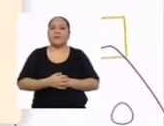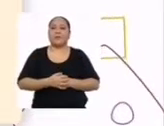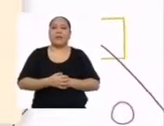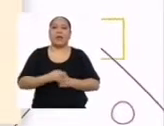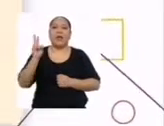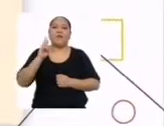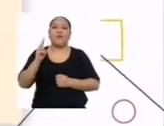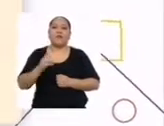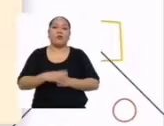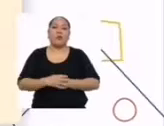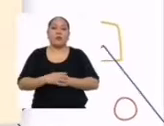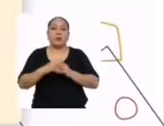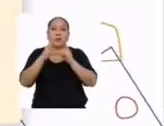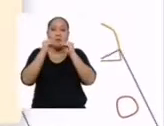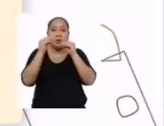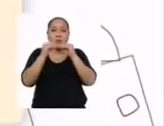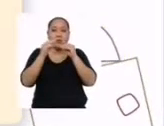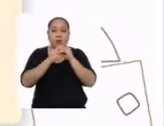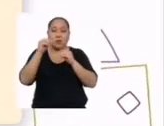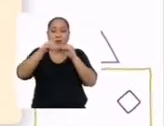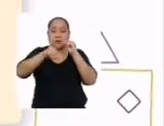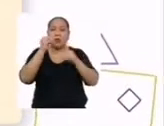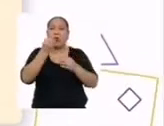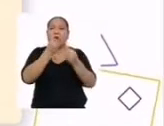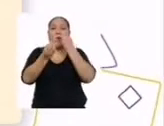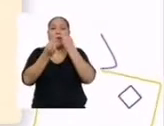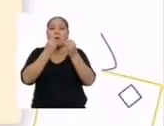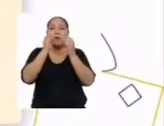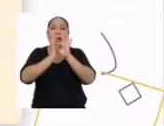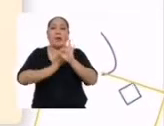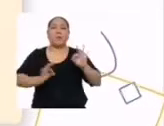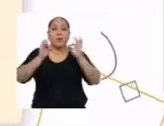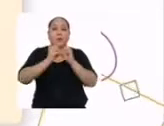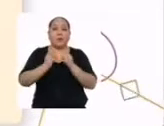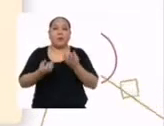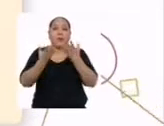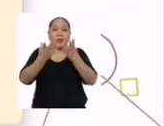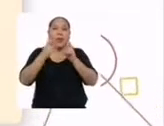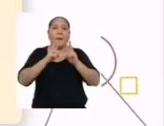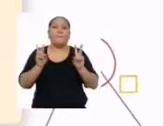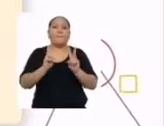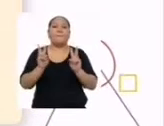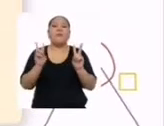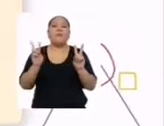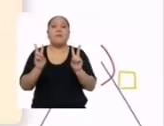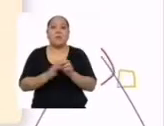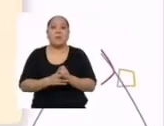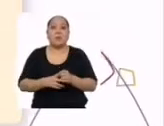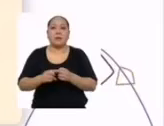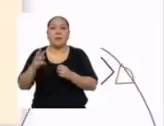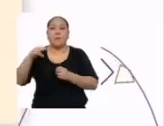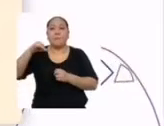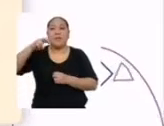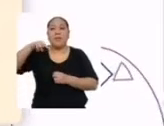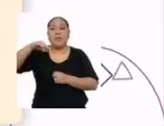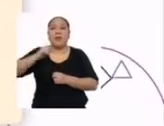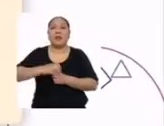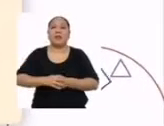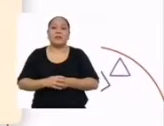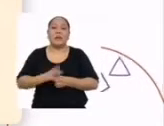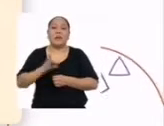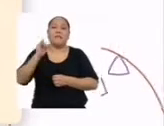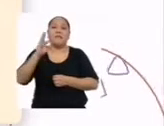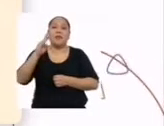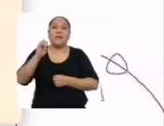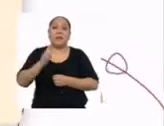las verduras figuran entre los alimentos más importantes para el suministro de vitaminas, minerales y fibras necesarios para la buena